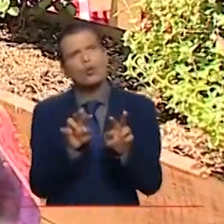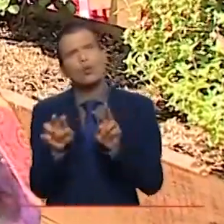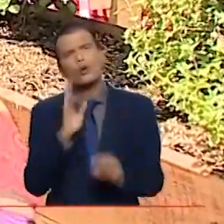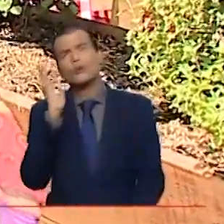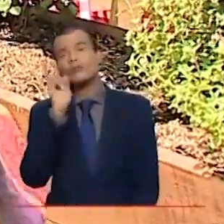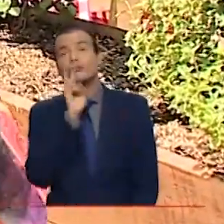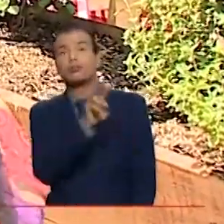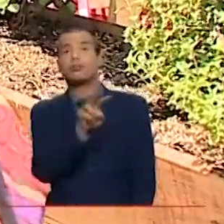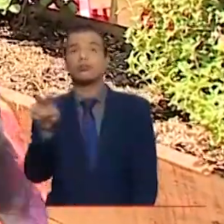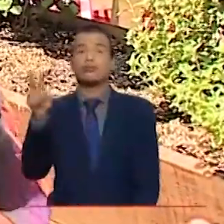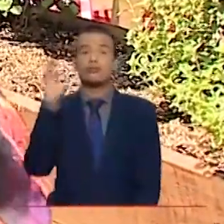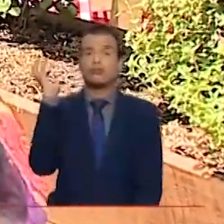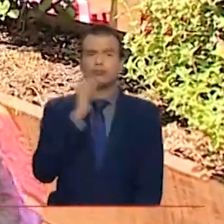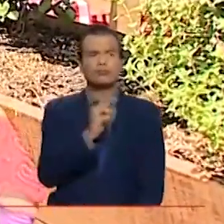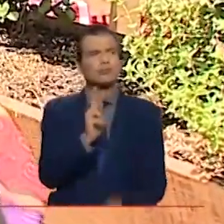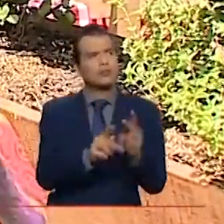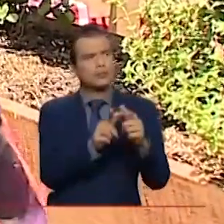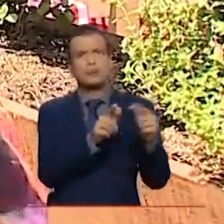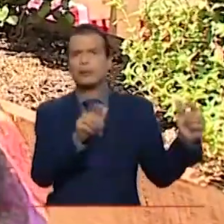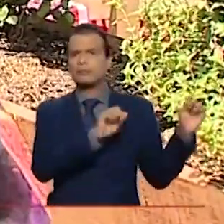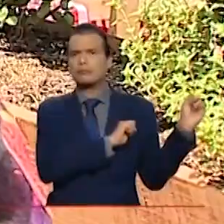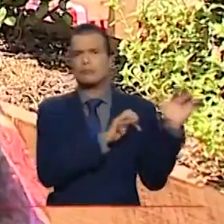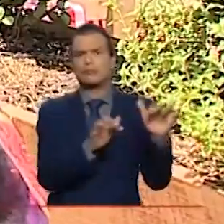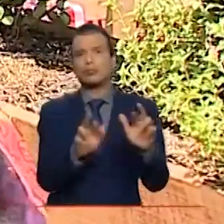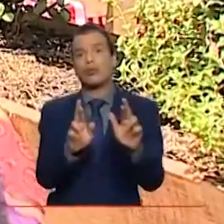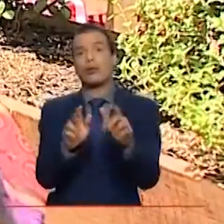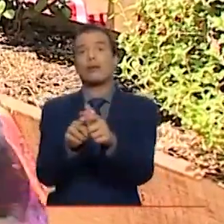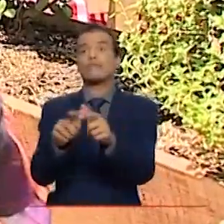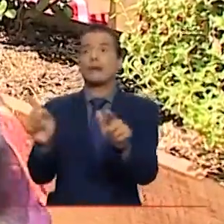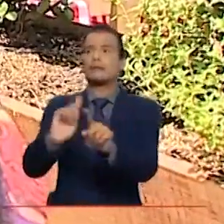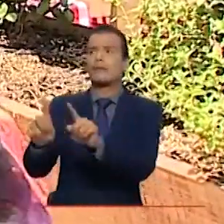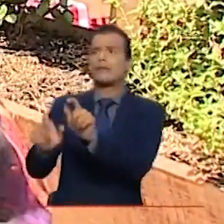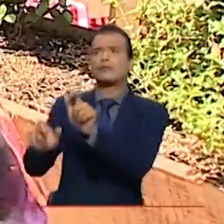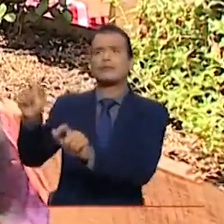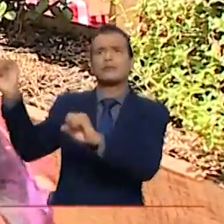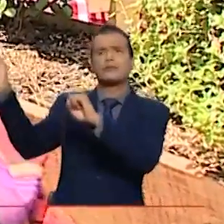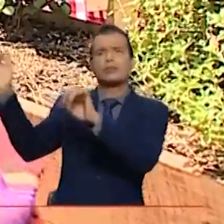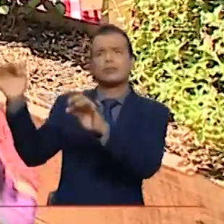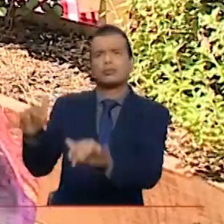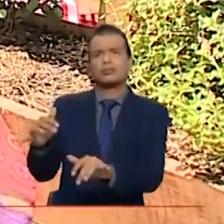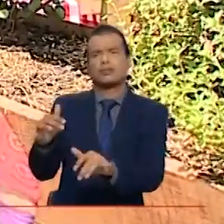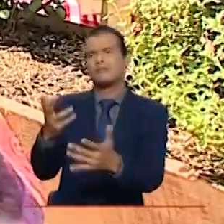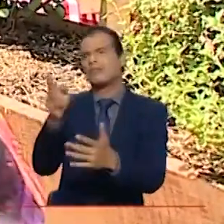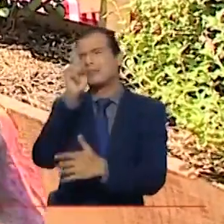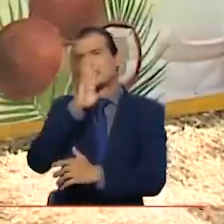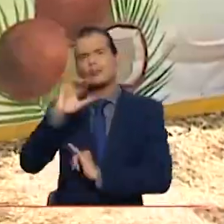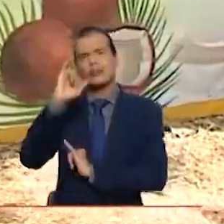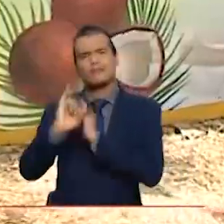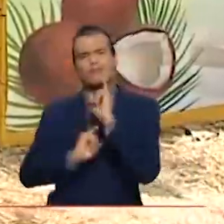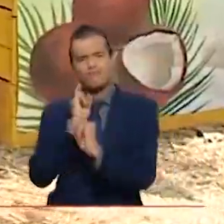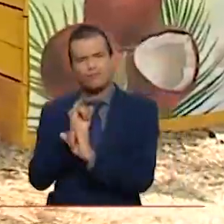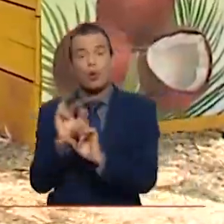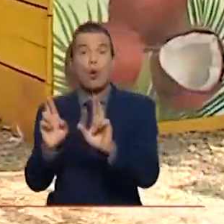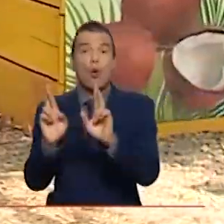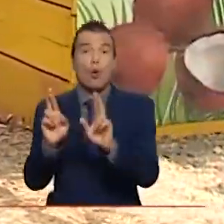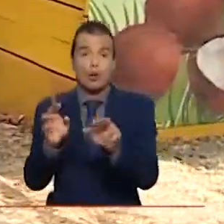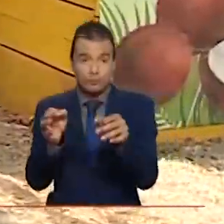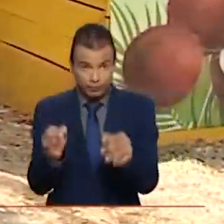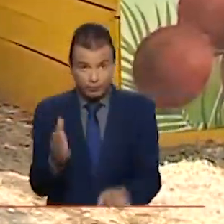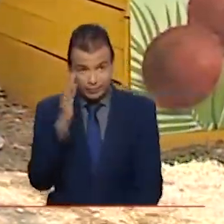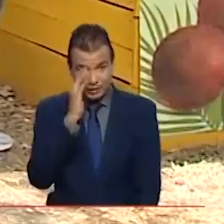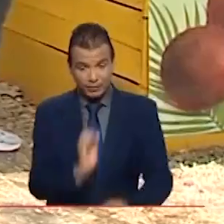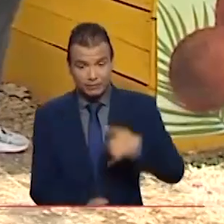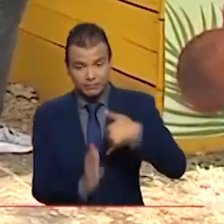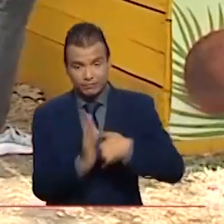espectacular. Ha venido mucha gente y estamos esperando gente de todas partes, nacional e internacionalmente, porque el